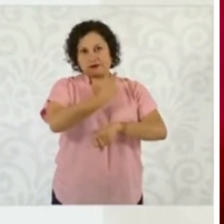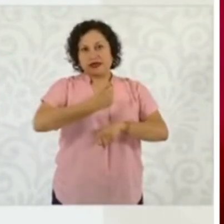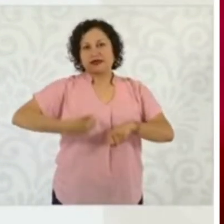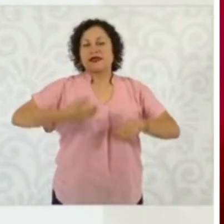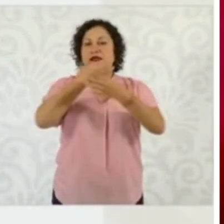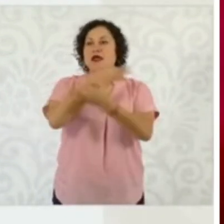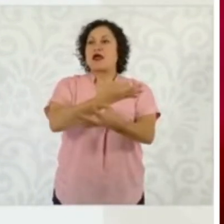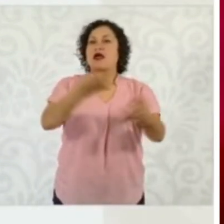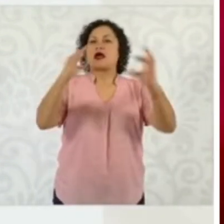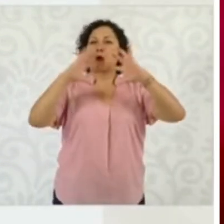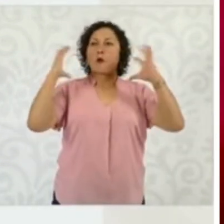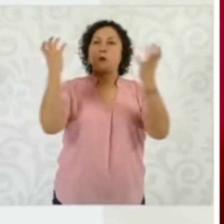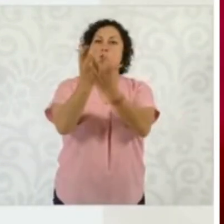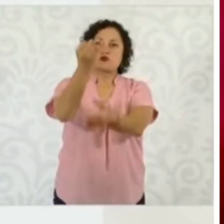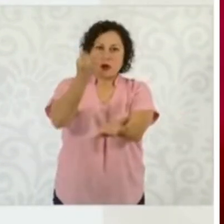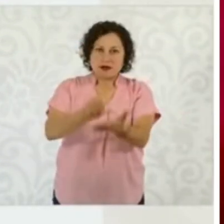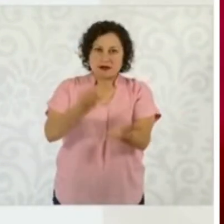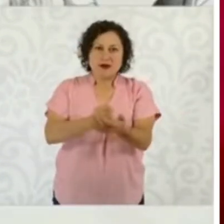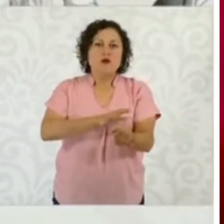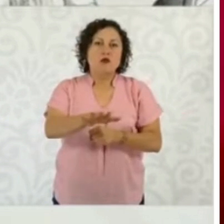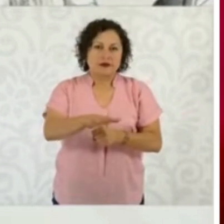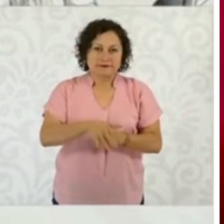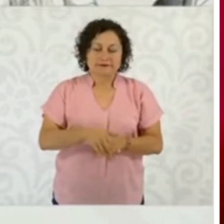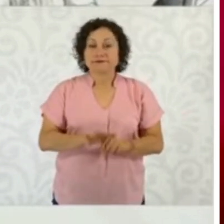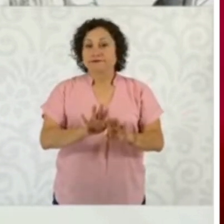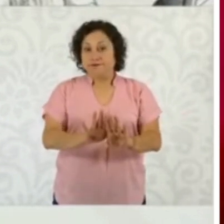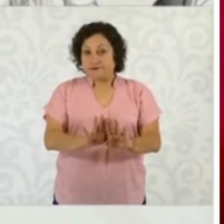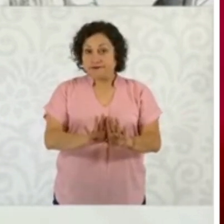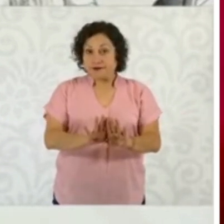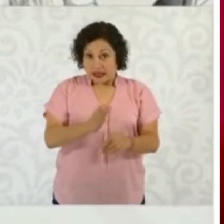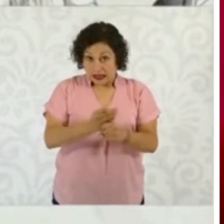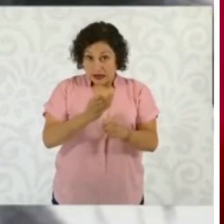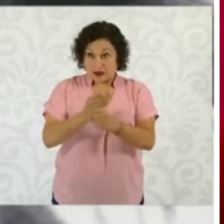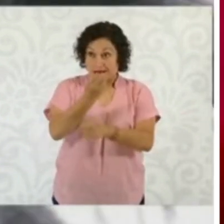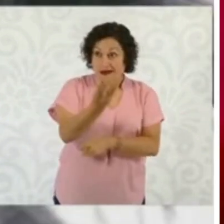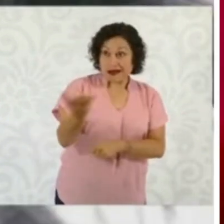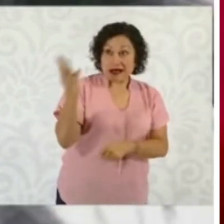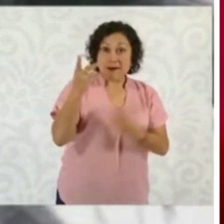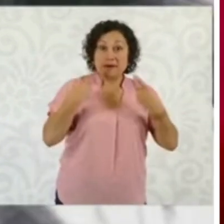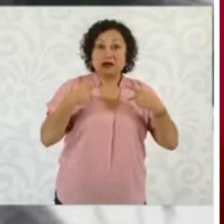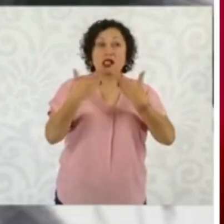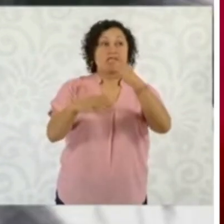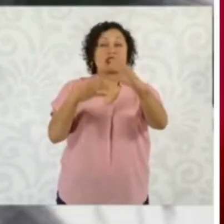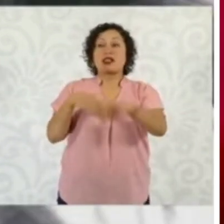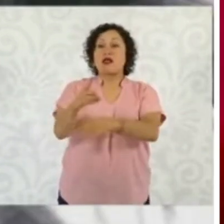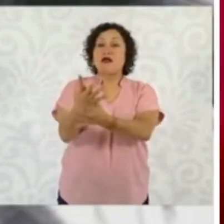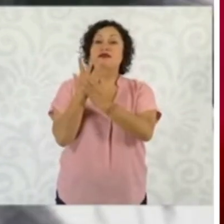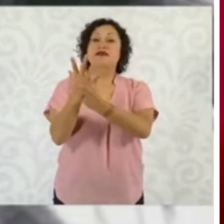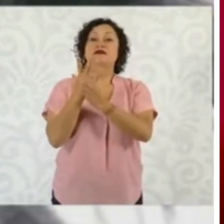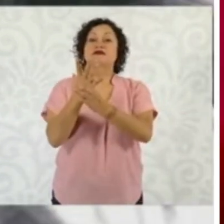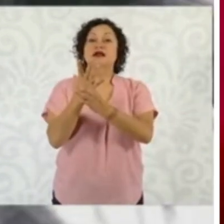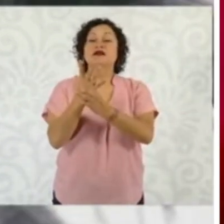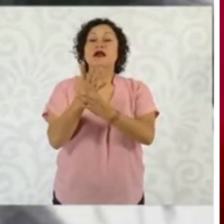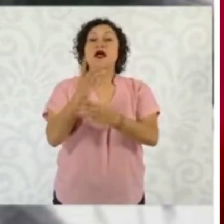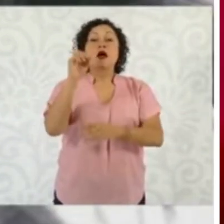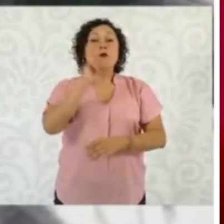entero. Hoy, como el 90% de esos comentócratas dicen que la presidenta de México es responsable de